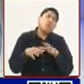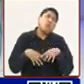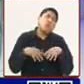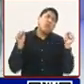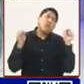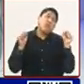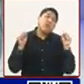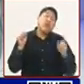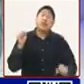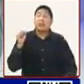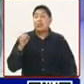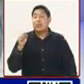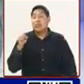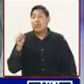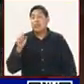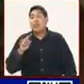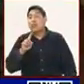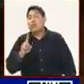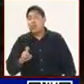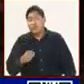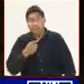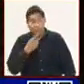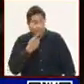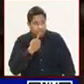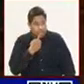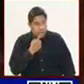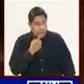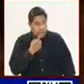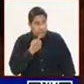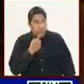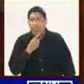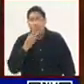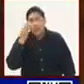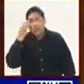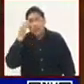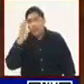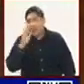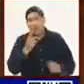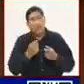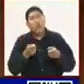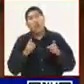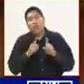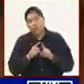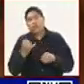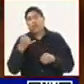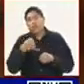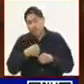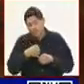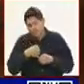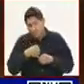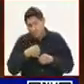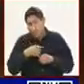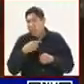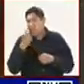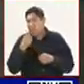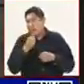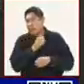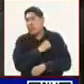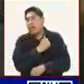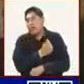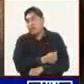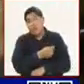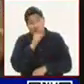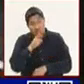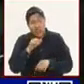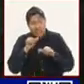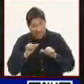retirar? Claro que sí, yo les pregunto, a ver chicos, sí. Todavía no se sabe cuándo va a ser la inscripción, hay un comunicado por parte de las autoridades. Ahora, ¿ustedes